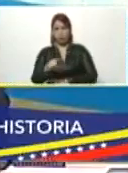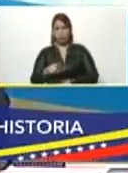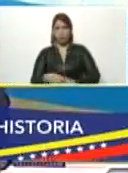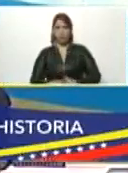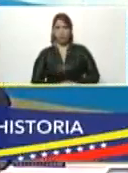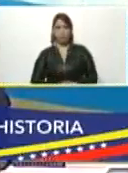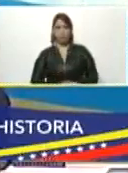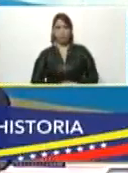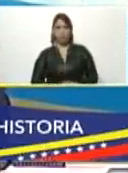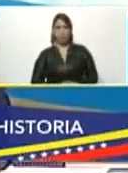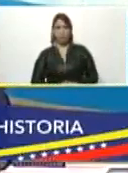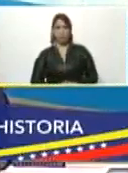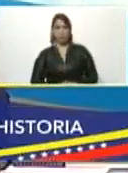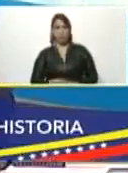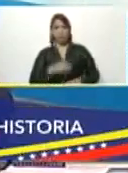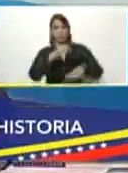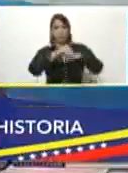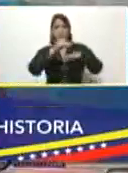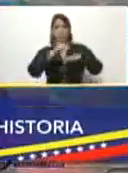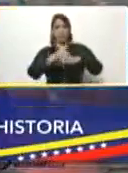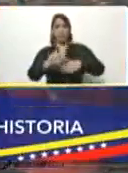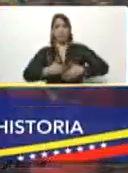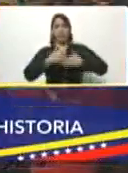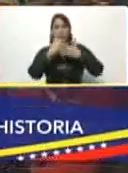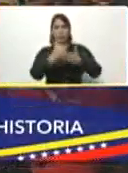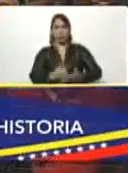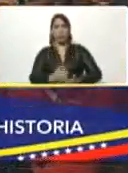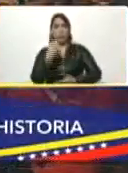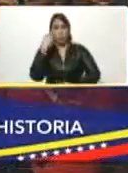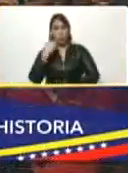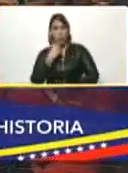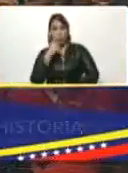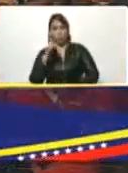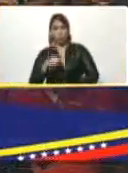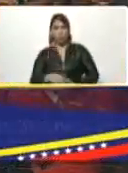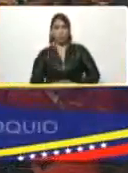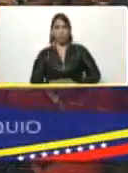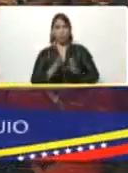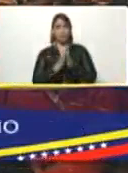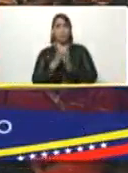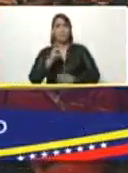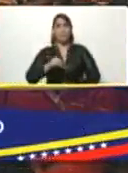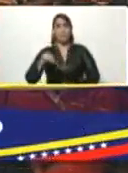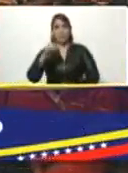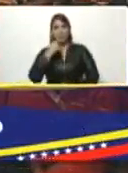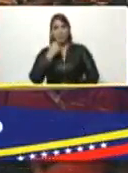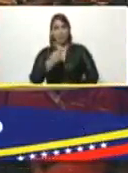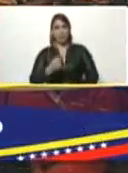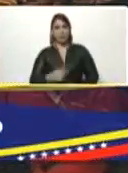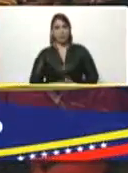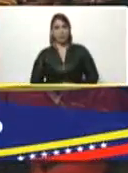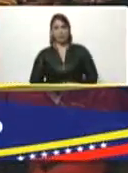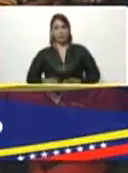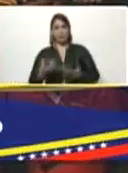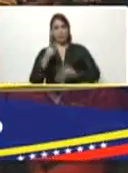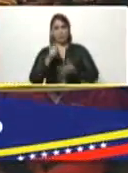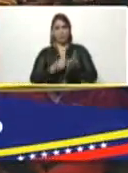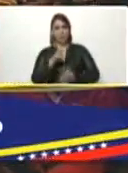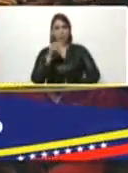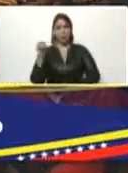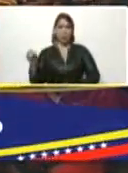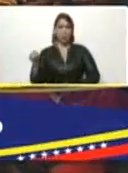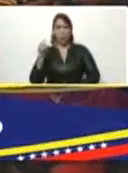los obligó a pedir ayuda a Bolívar y a San Martín. Y San Martín decide también enviarle 1.200